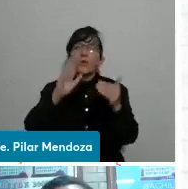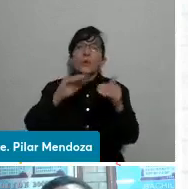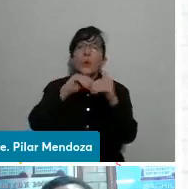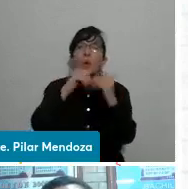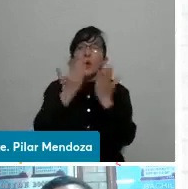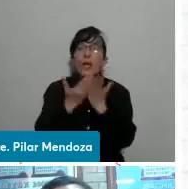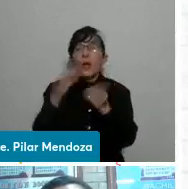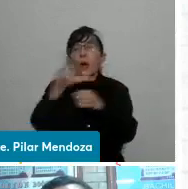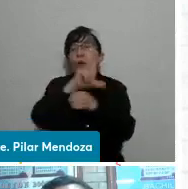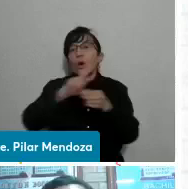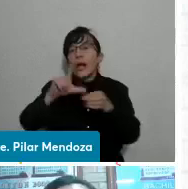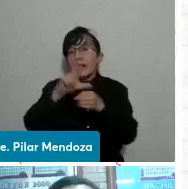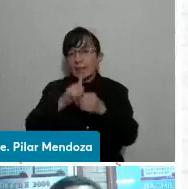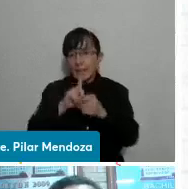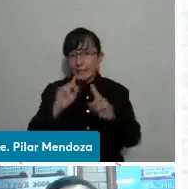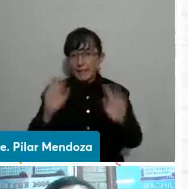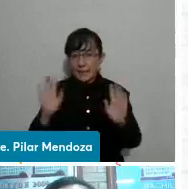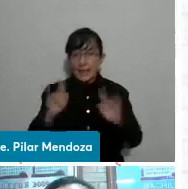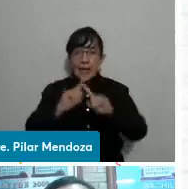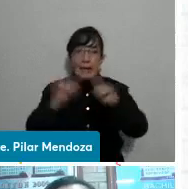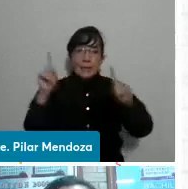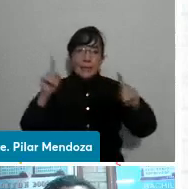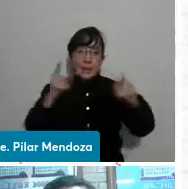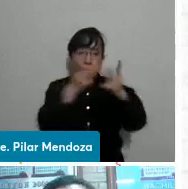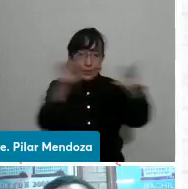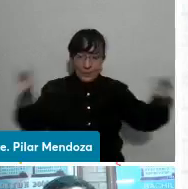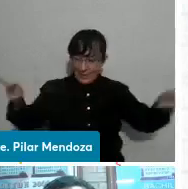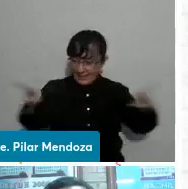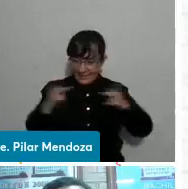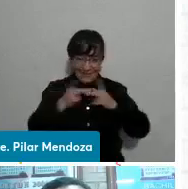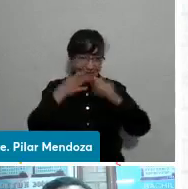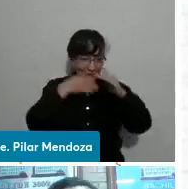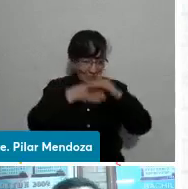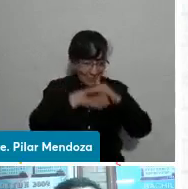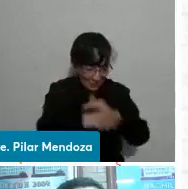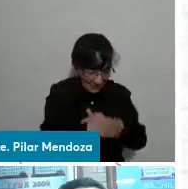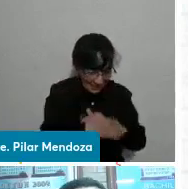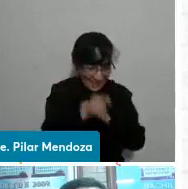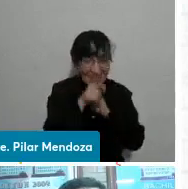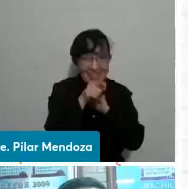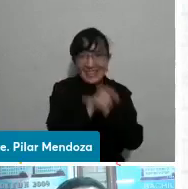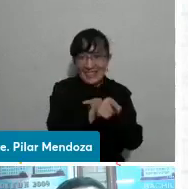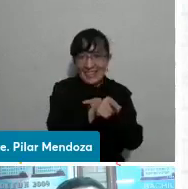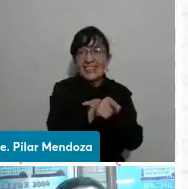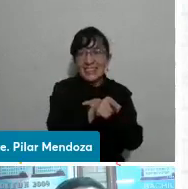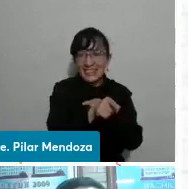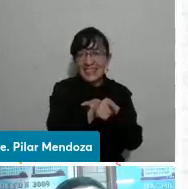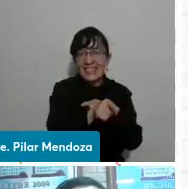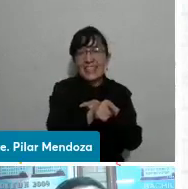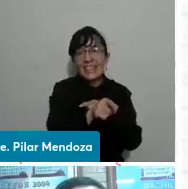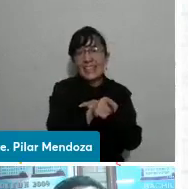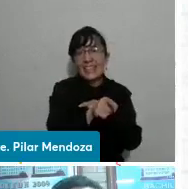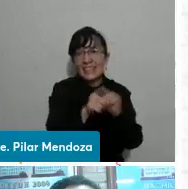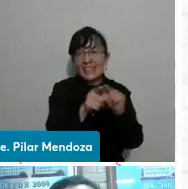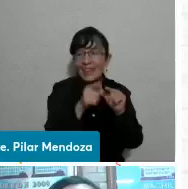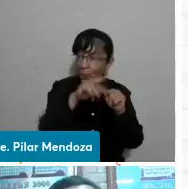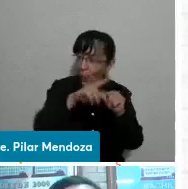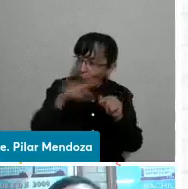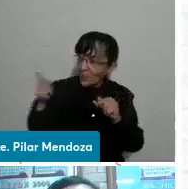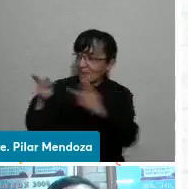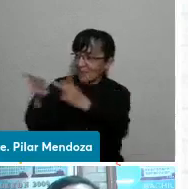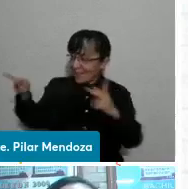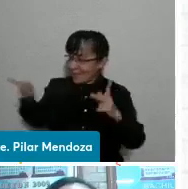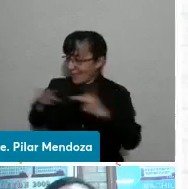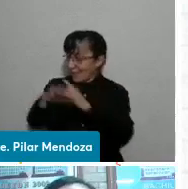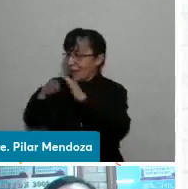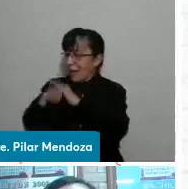ingresa a un grado y se da cuenta que, de hecho, entre el grado, los grados son diversos.